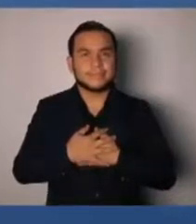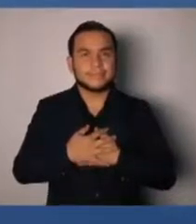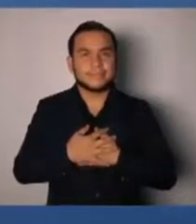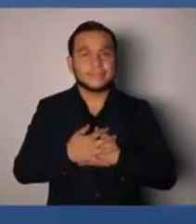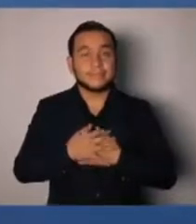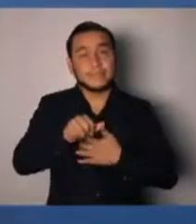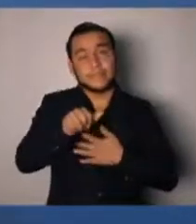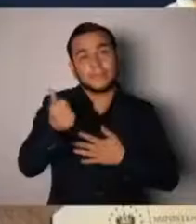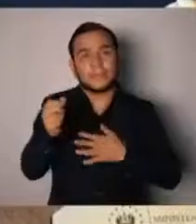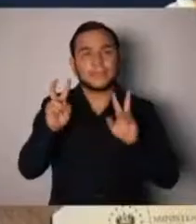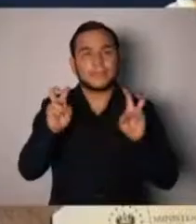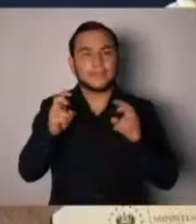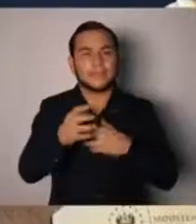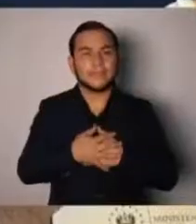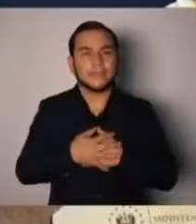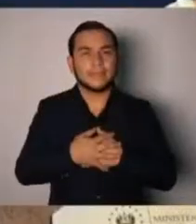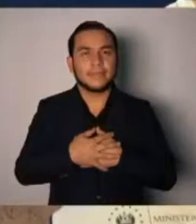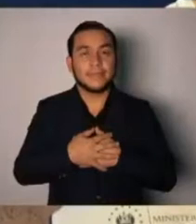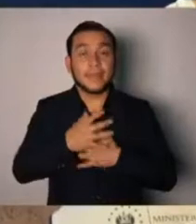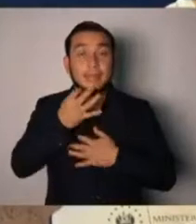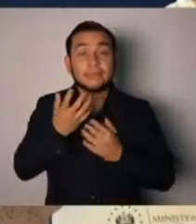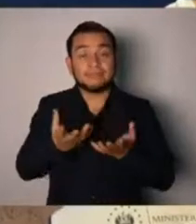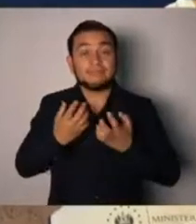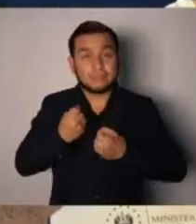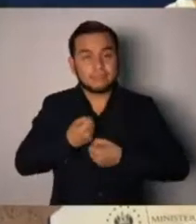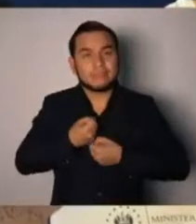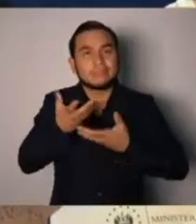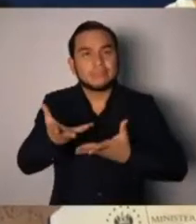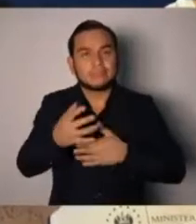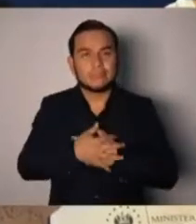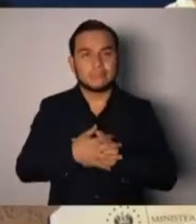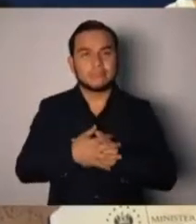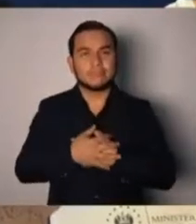y lo otro es que quiero decirles que